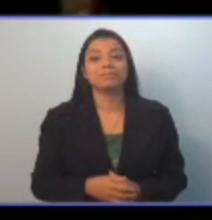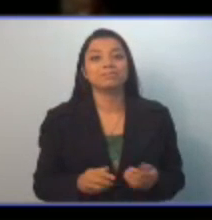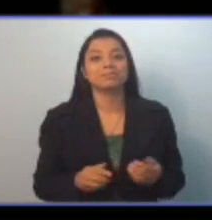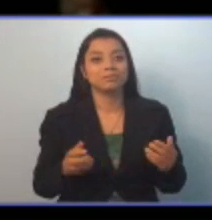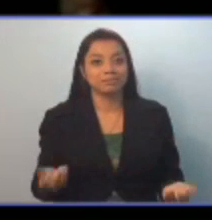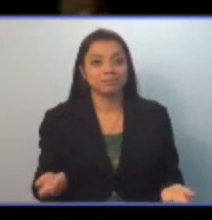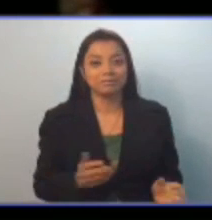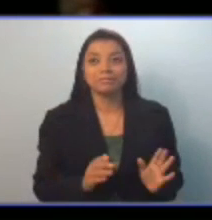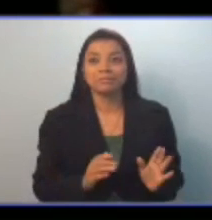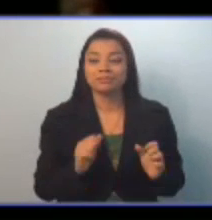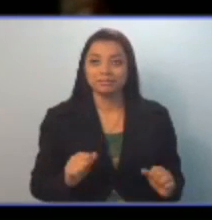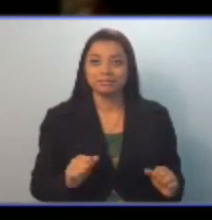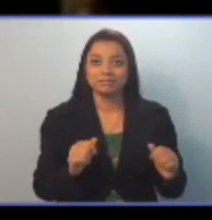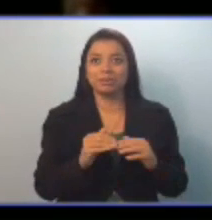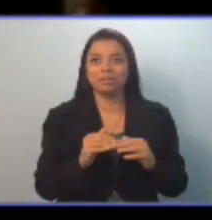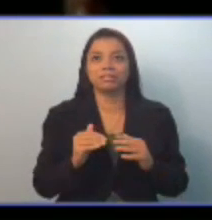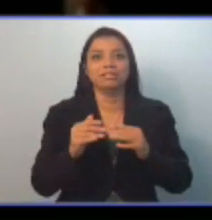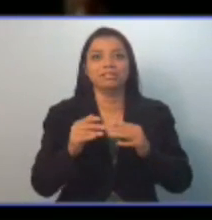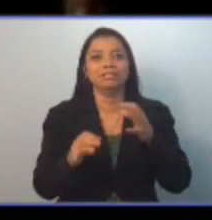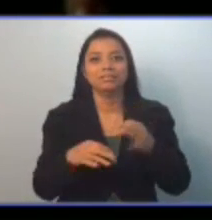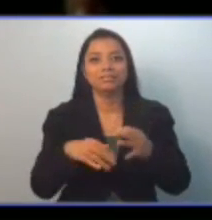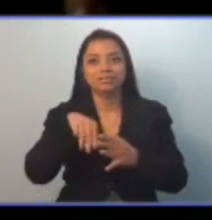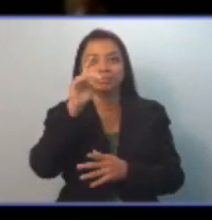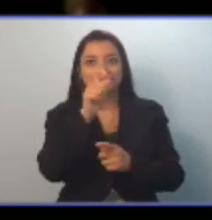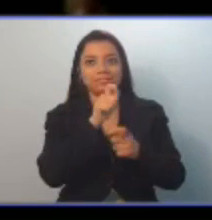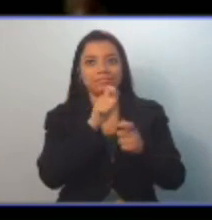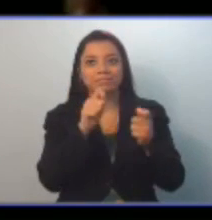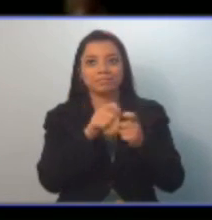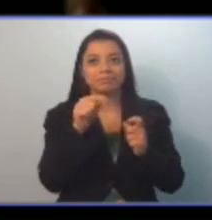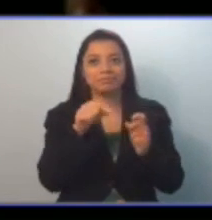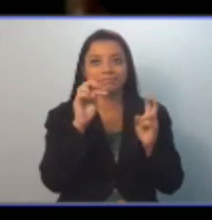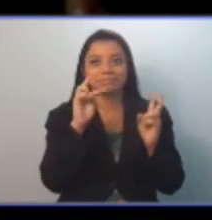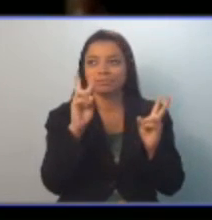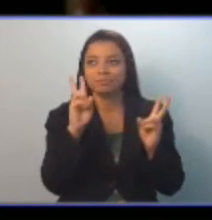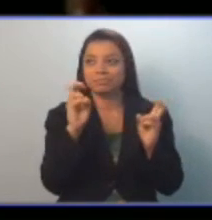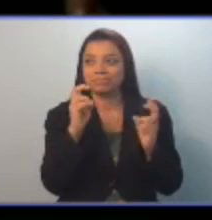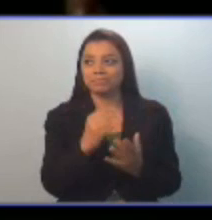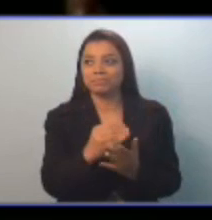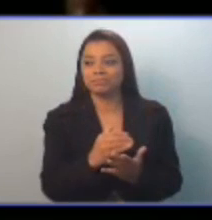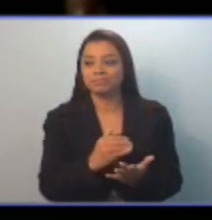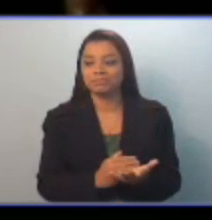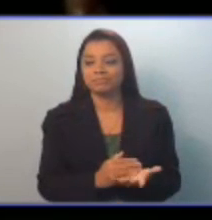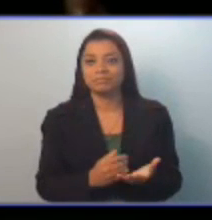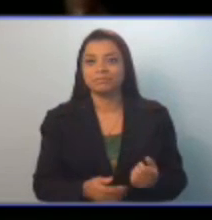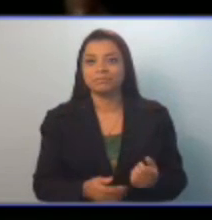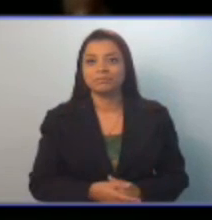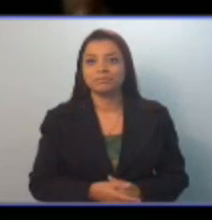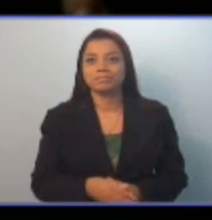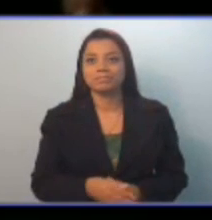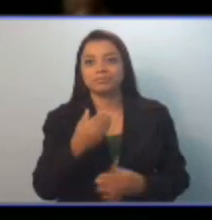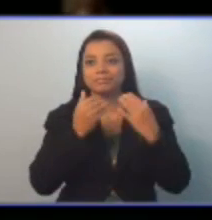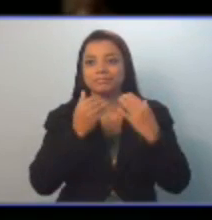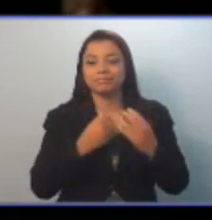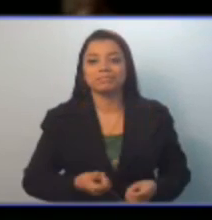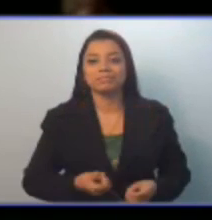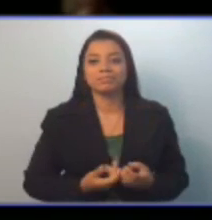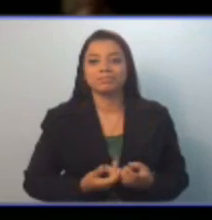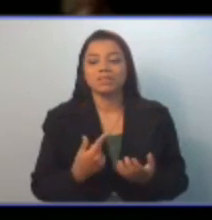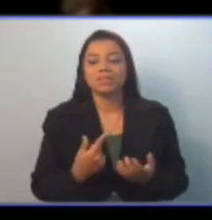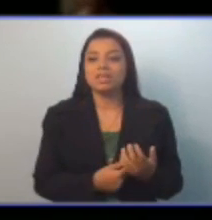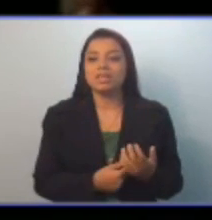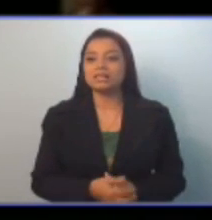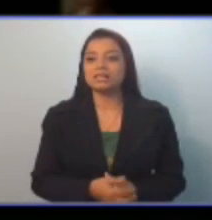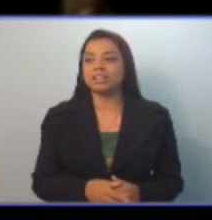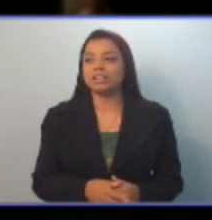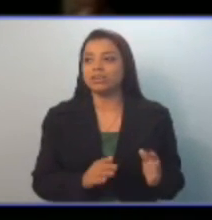órgano o sistema judicial, sobre todo cuando tienen que ver y que se requiere muy precisamente la intervención de medicina